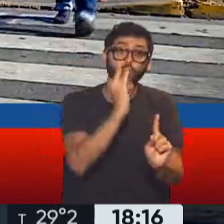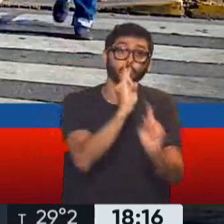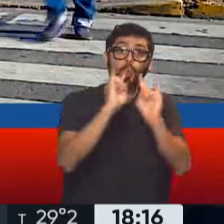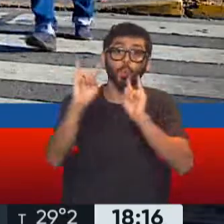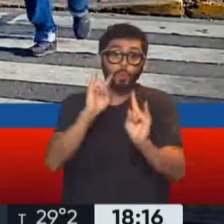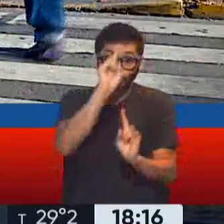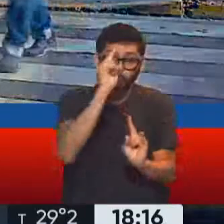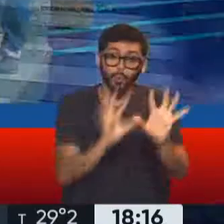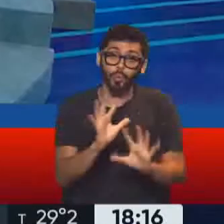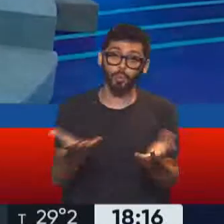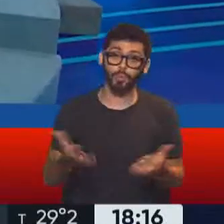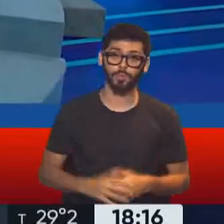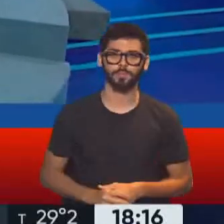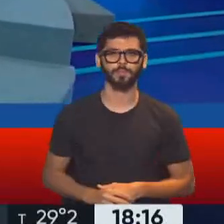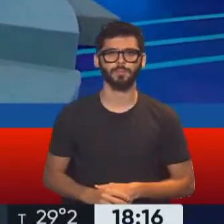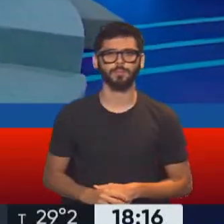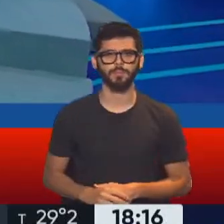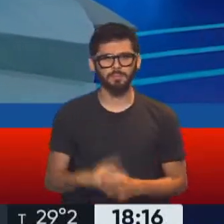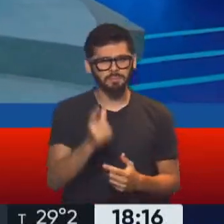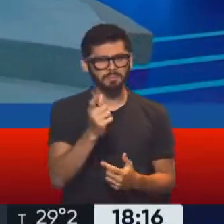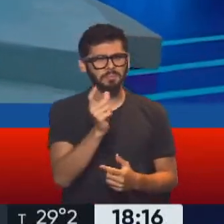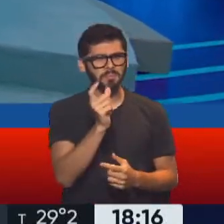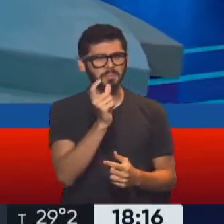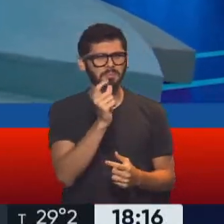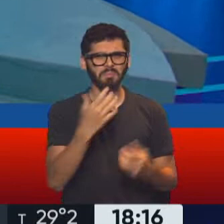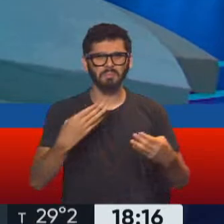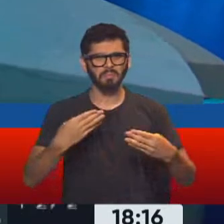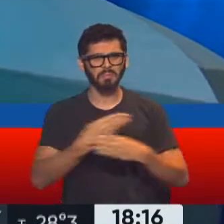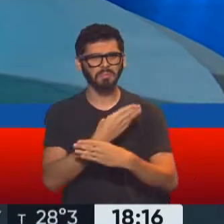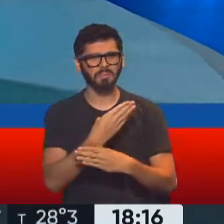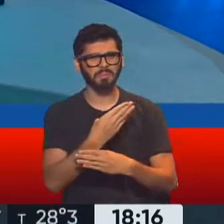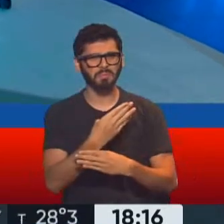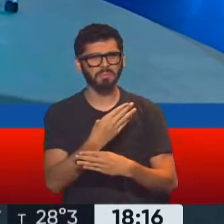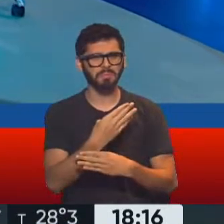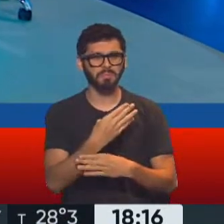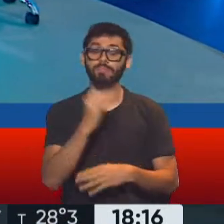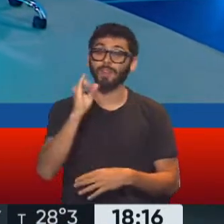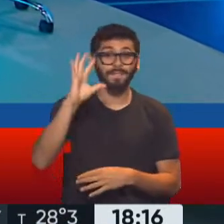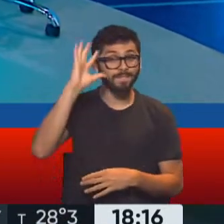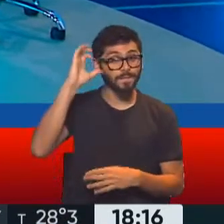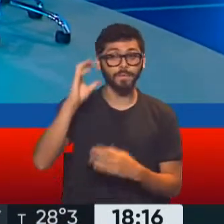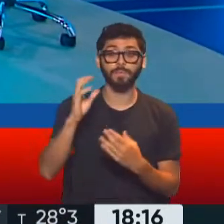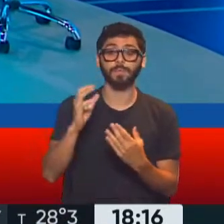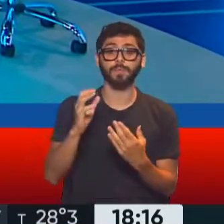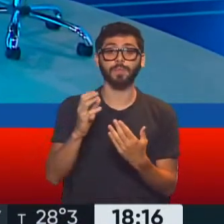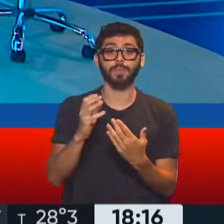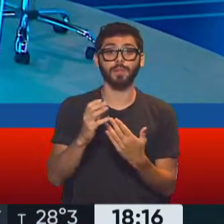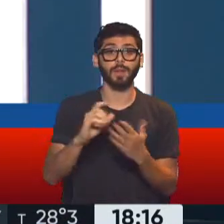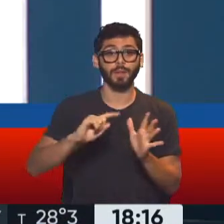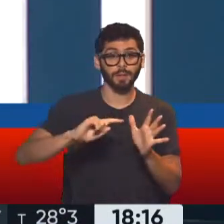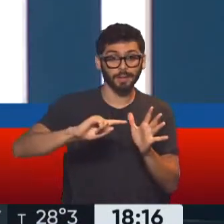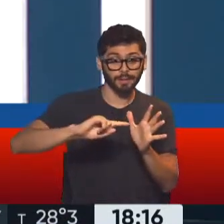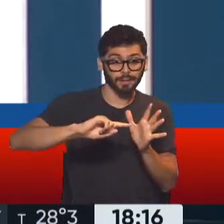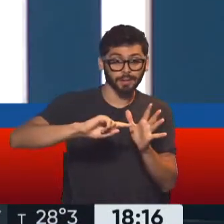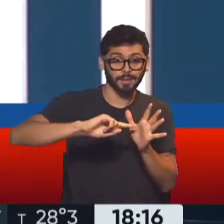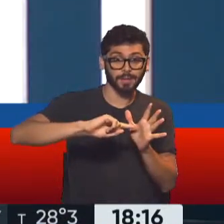distritos. Hay alguna contradicción ahí, ¿eh? Sí, recordemos que el ministro de Gobierno de la Ciudad de Buenos Aires,